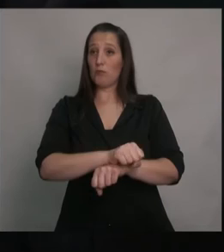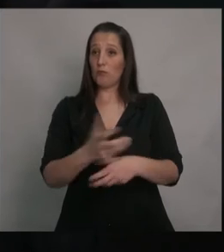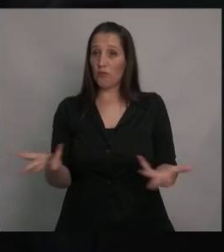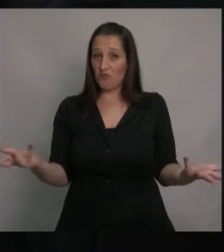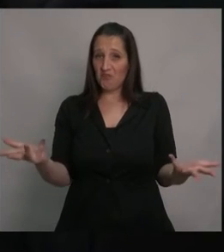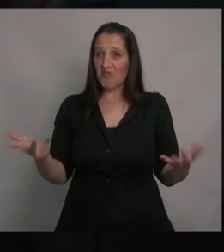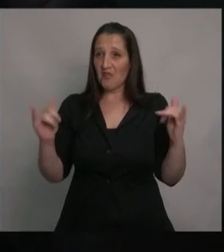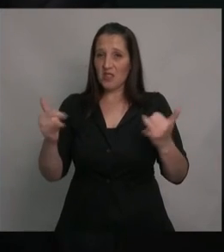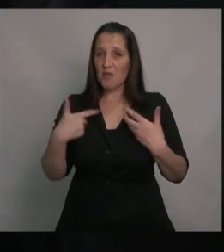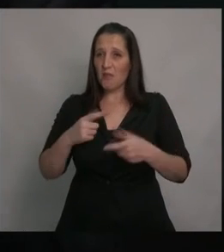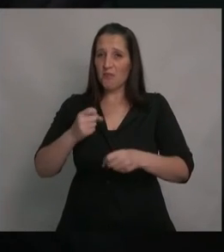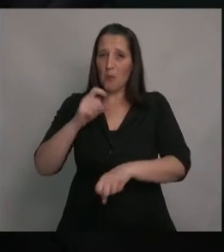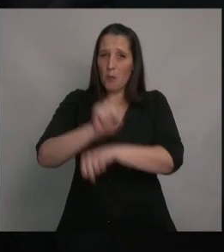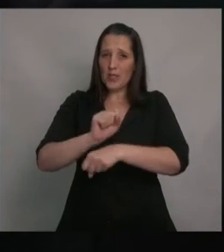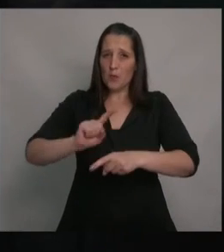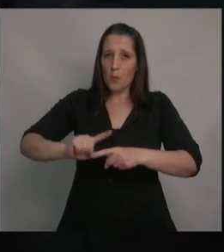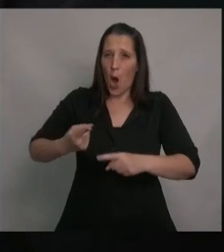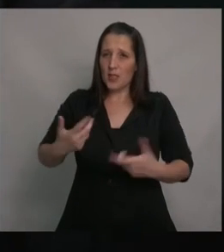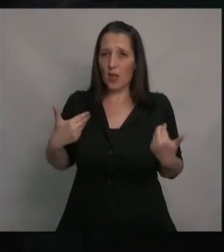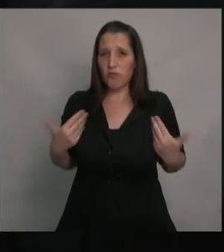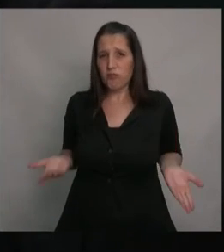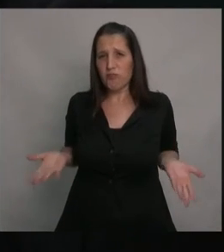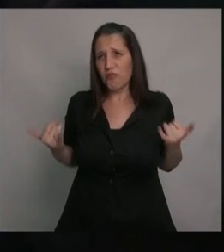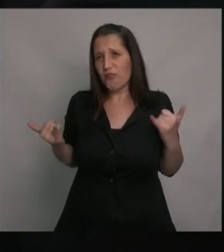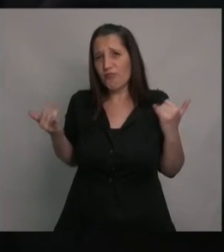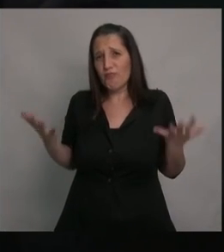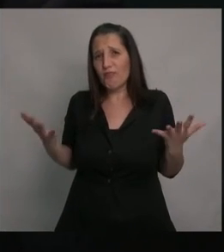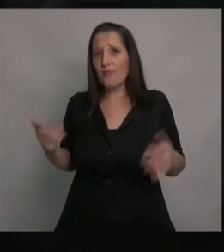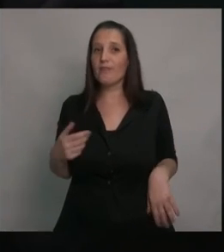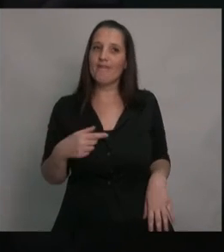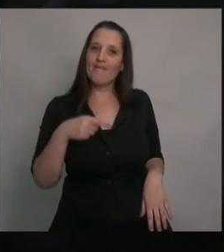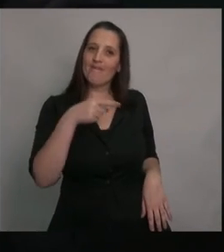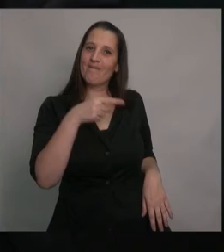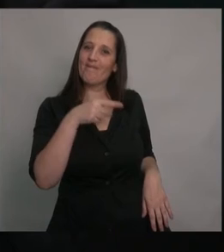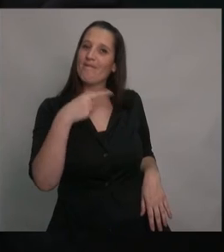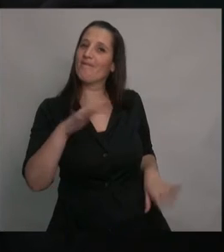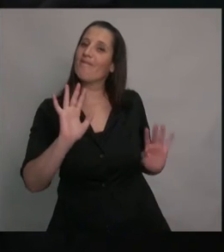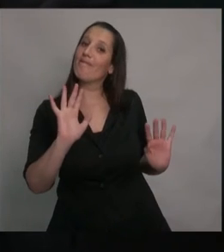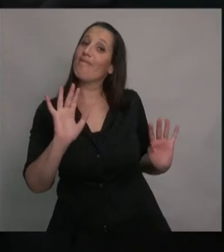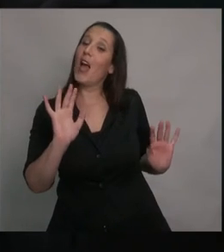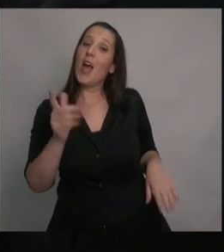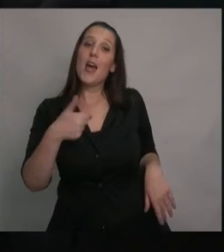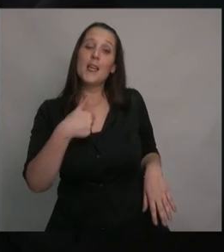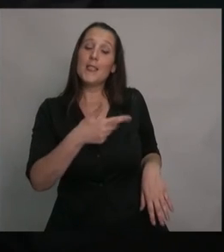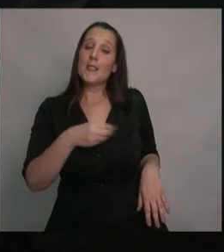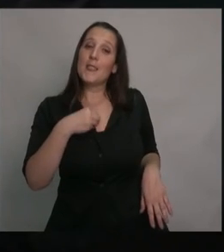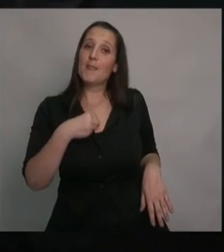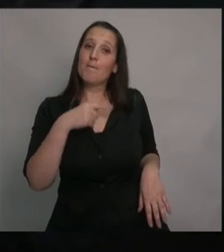sí, yo soy preso político. Me dice, ah, eso quiere decir que tú odias a mi presidente George Bush.